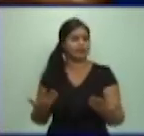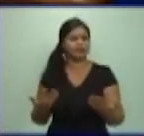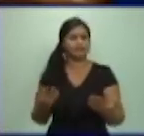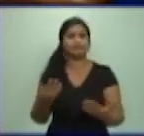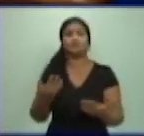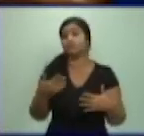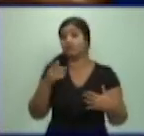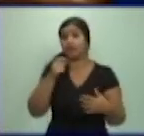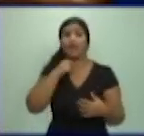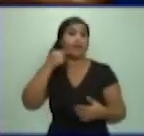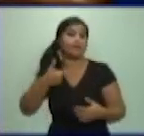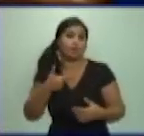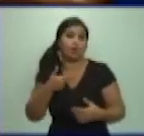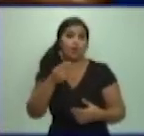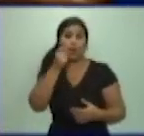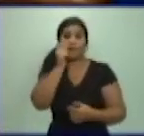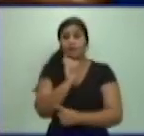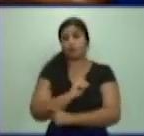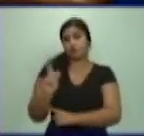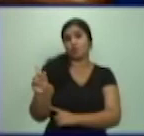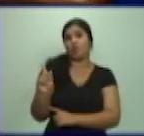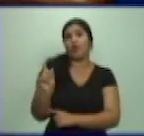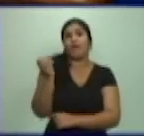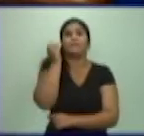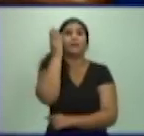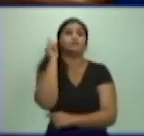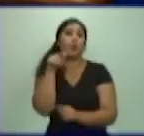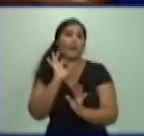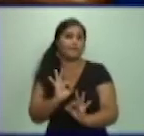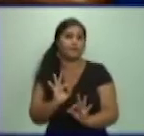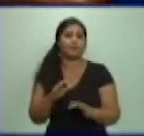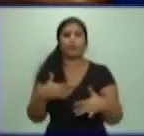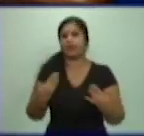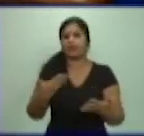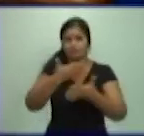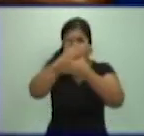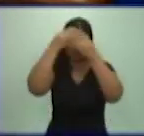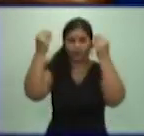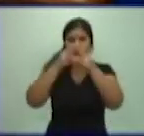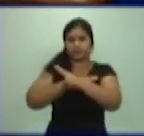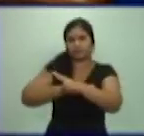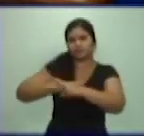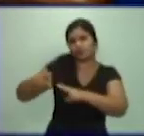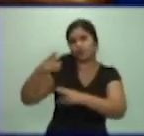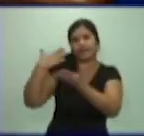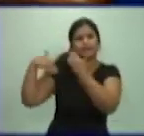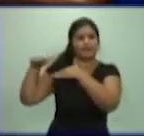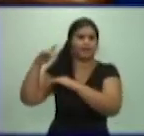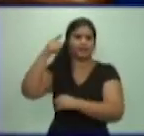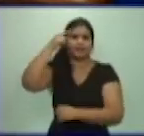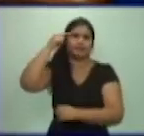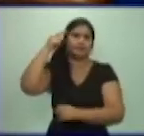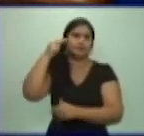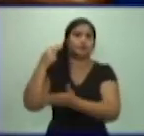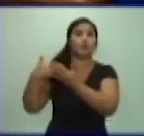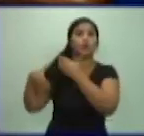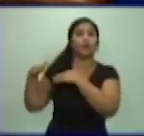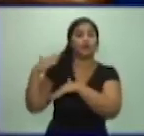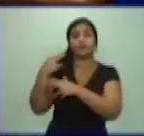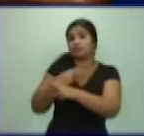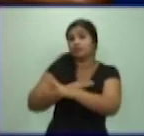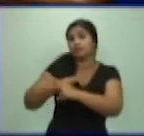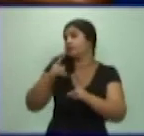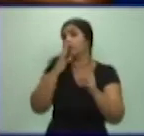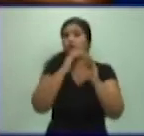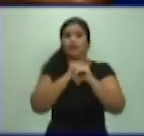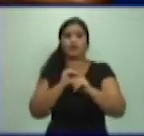estos signos, se hubiera perdido la memoria cabal del pasado, su ciencia reciente, toda la